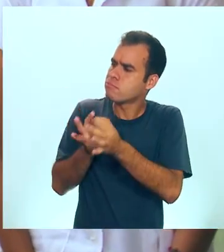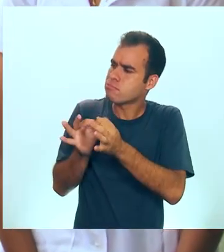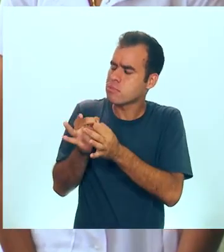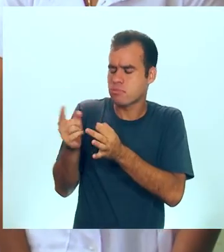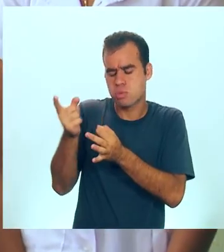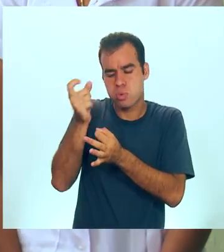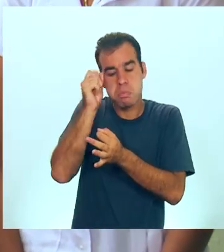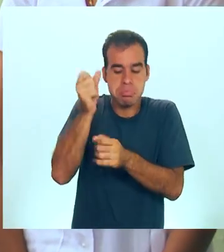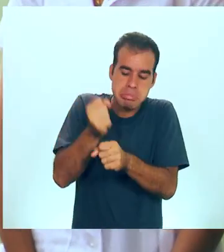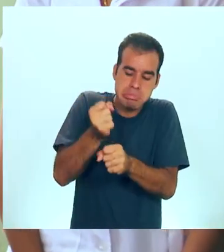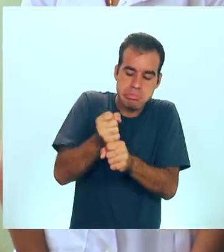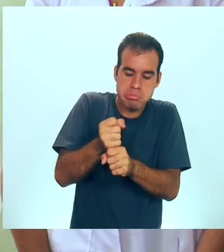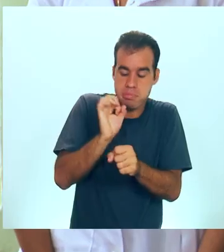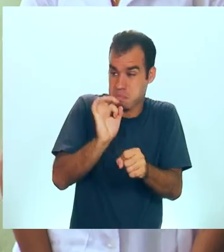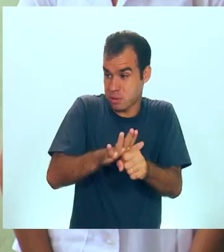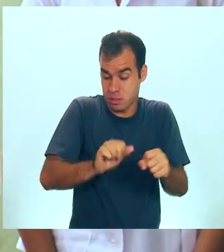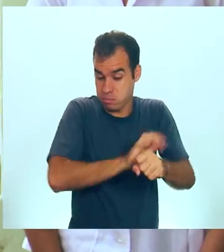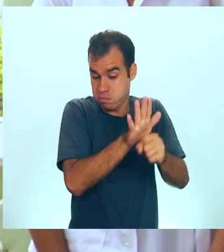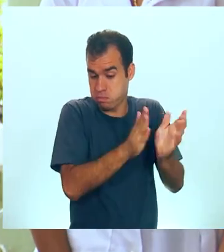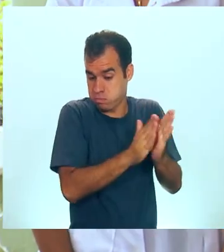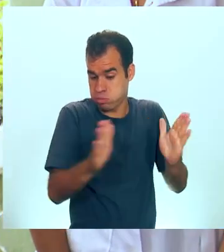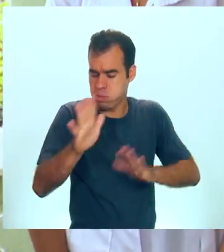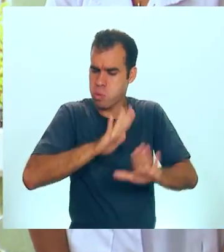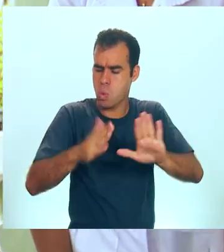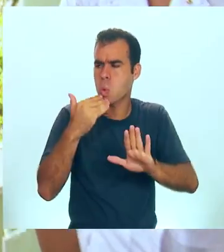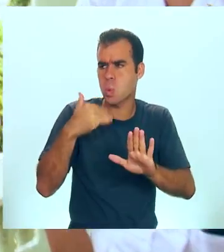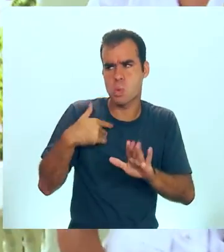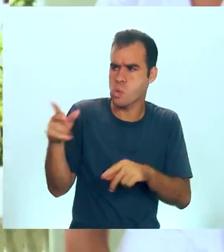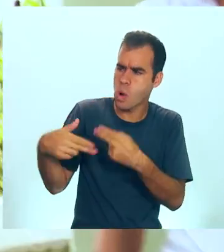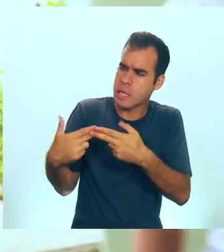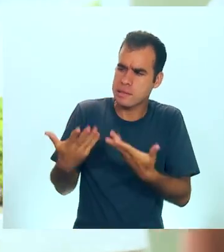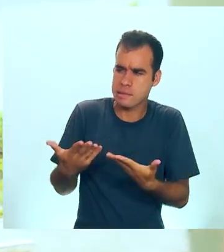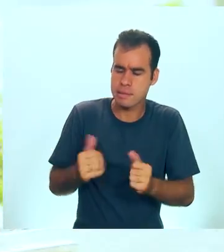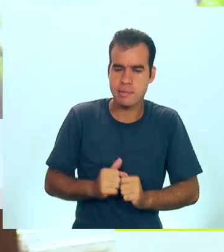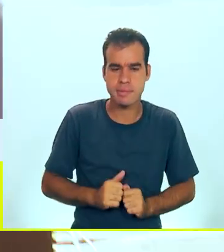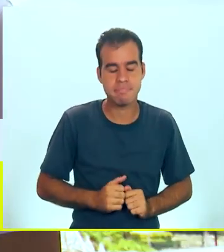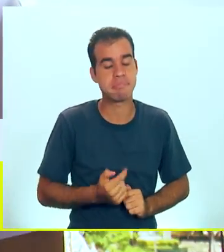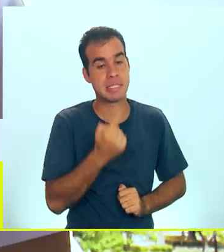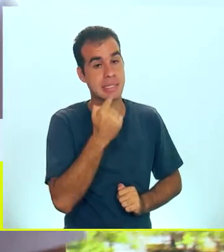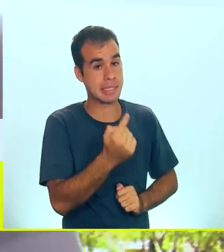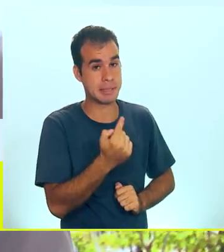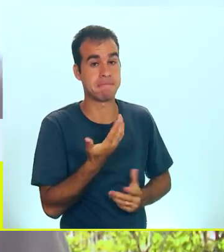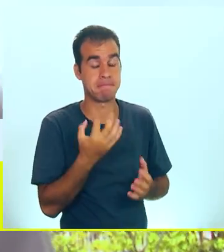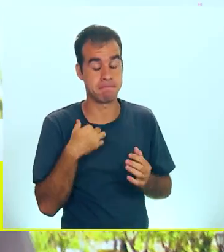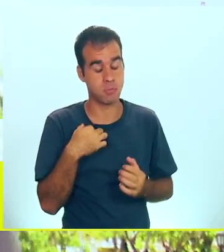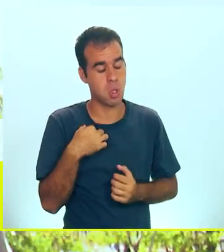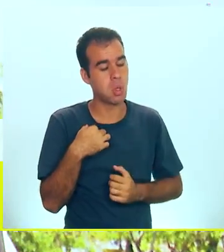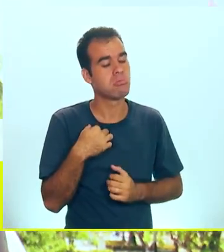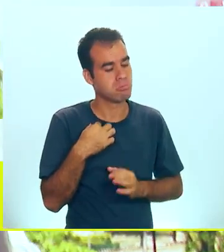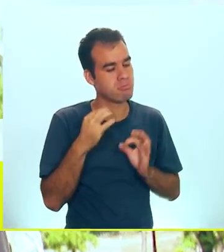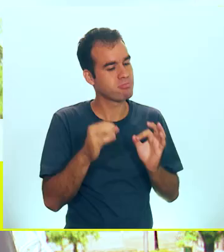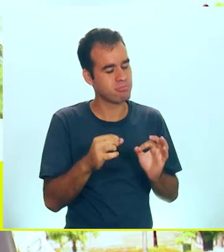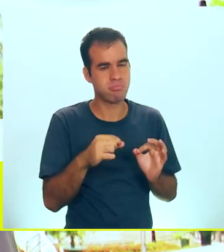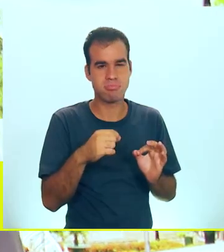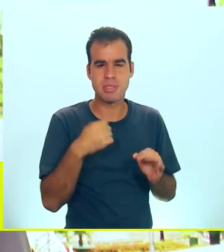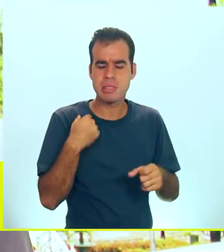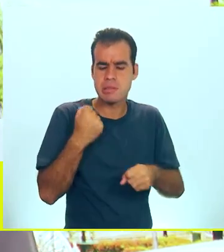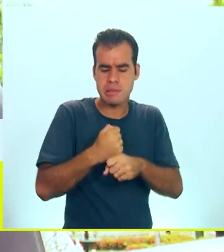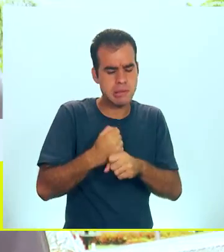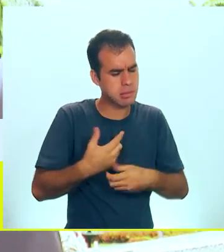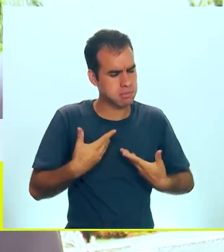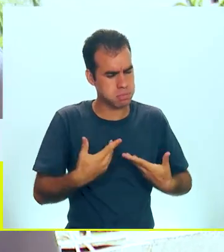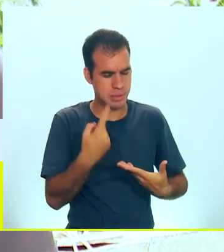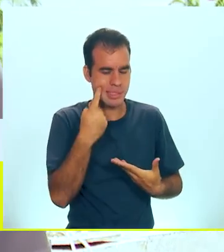esta experiencia de la llegada del COVID-19 a nuestro país. Para mí fue una experiencia muy bonita y que me